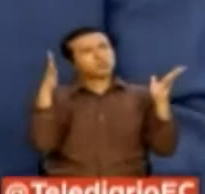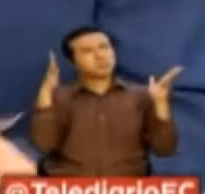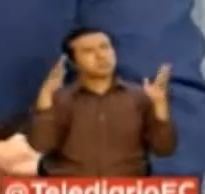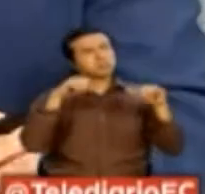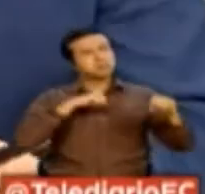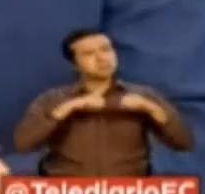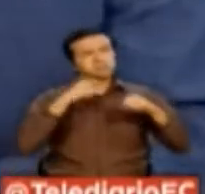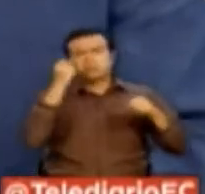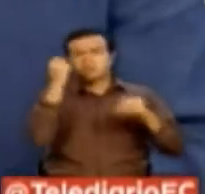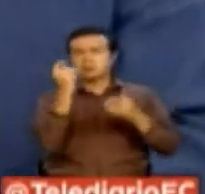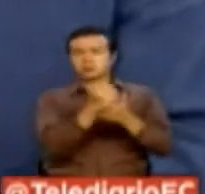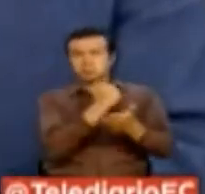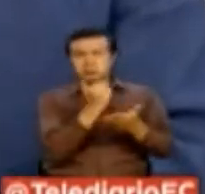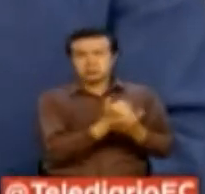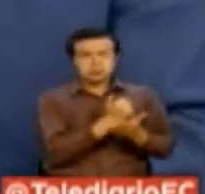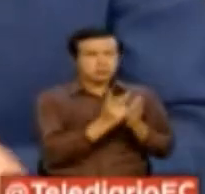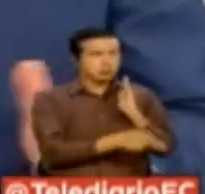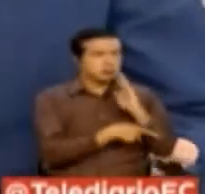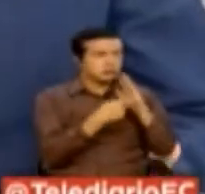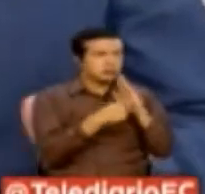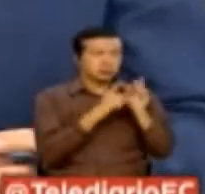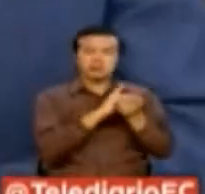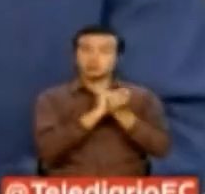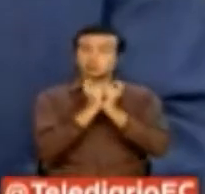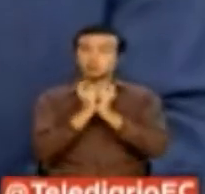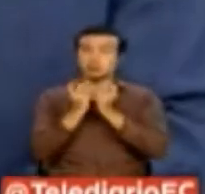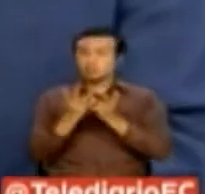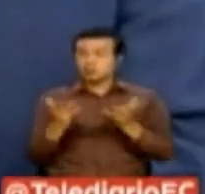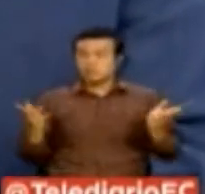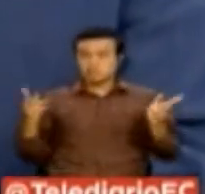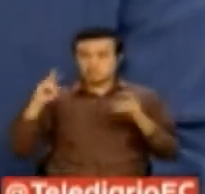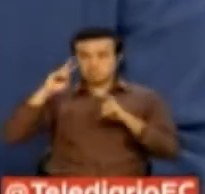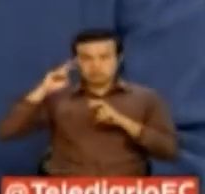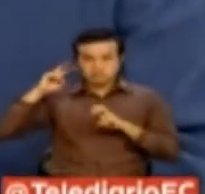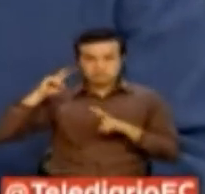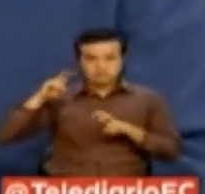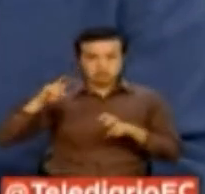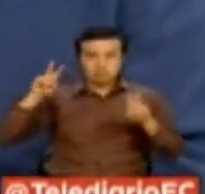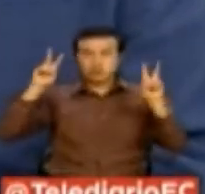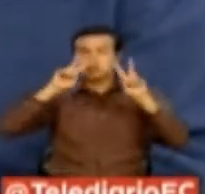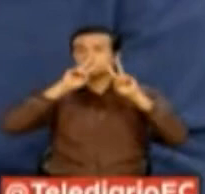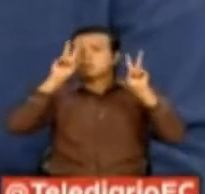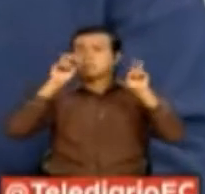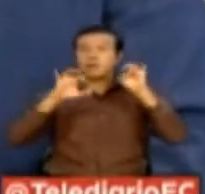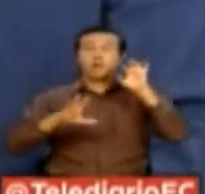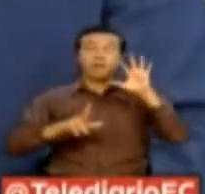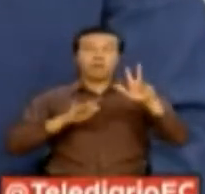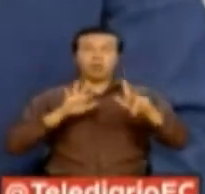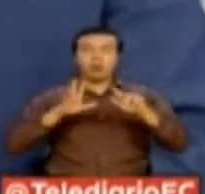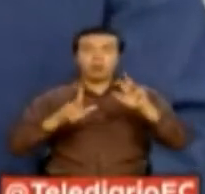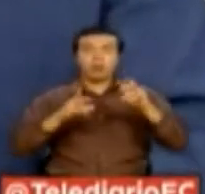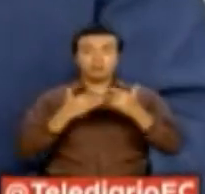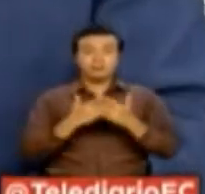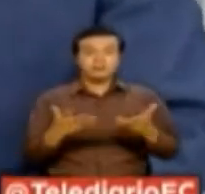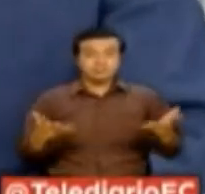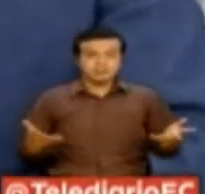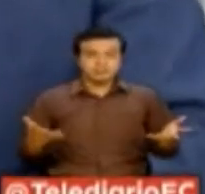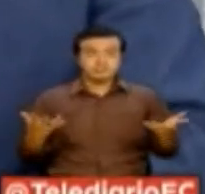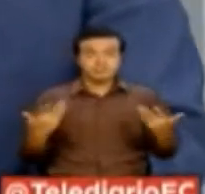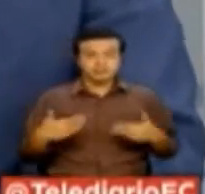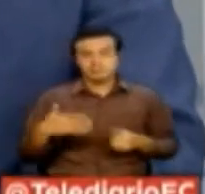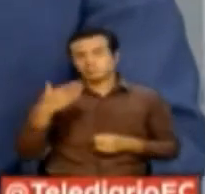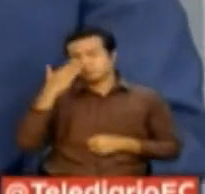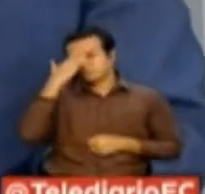operación de captación de mercado petrolero se ha transformado en un caso de investigación sobre presunta corrupción que en este momento